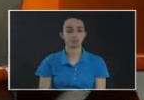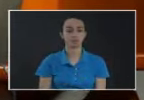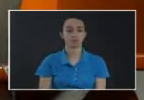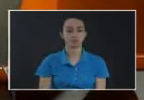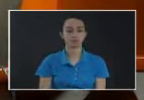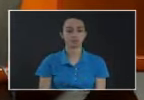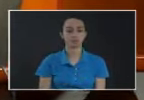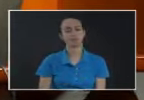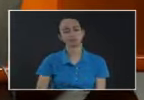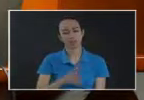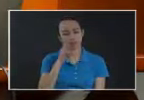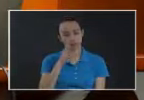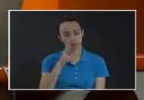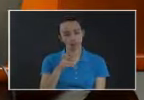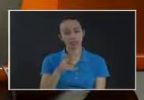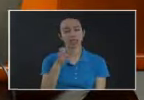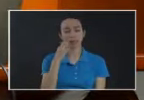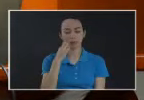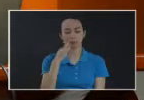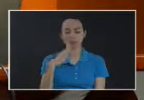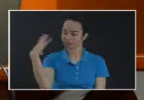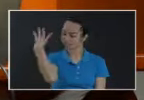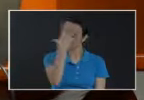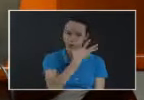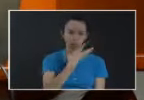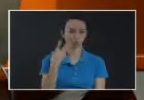Mira qué padre tan hermoso.